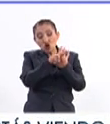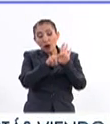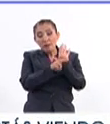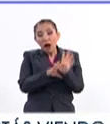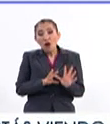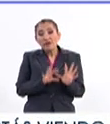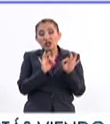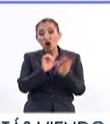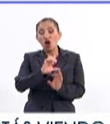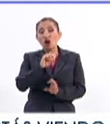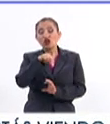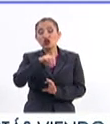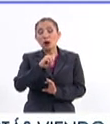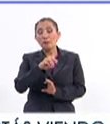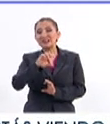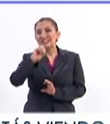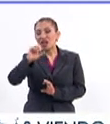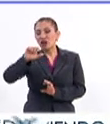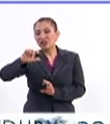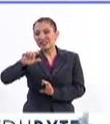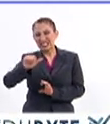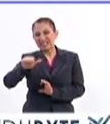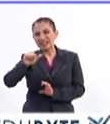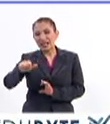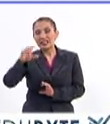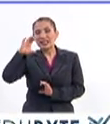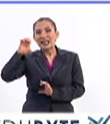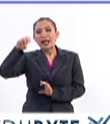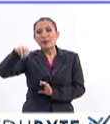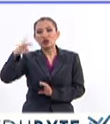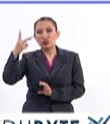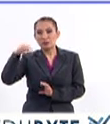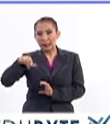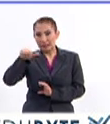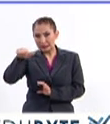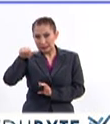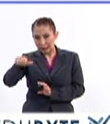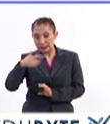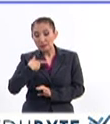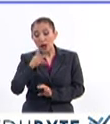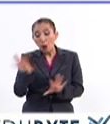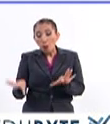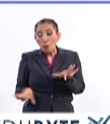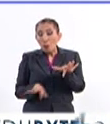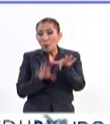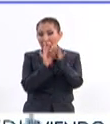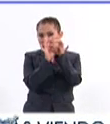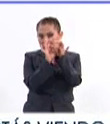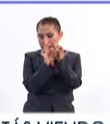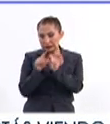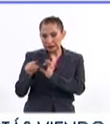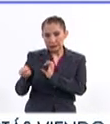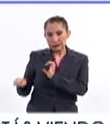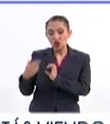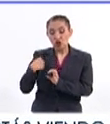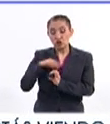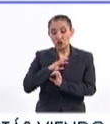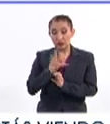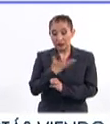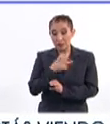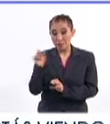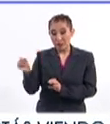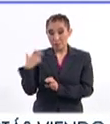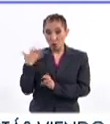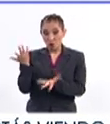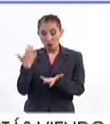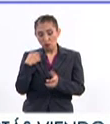oficial, que es la NOM 016 CRE 2016. Sin embargo, tenemos un plus más. Nosotros, al contar con